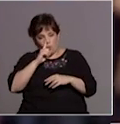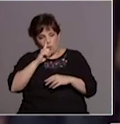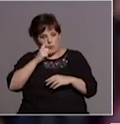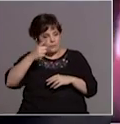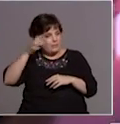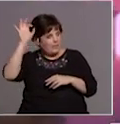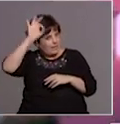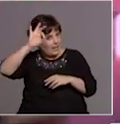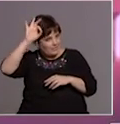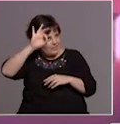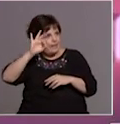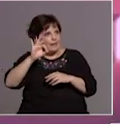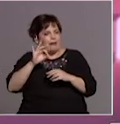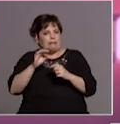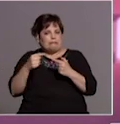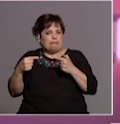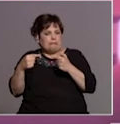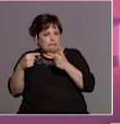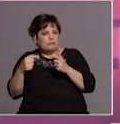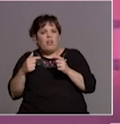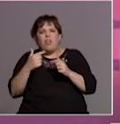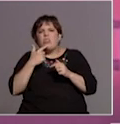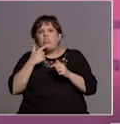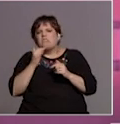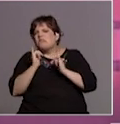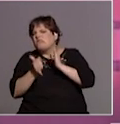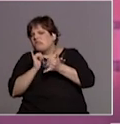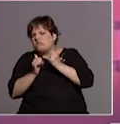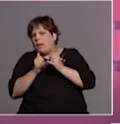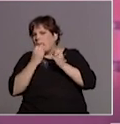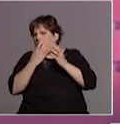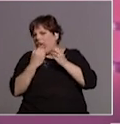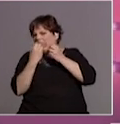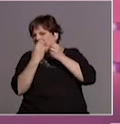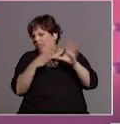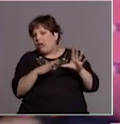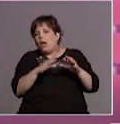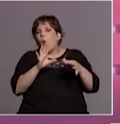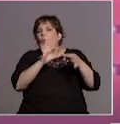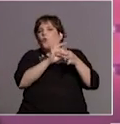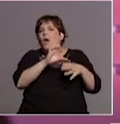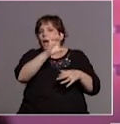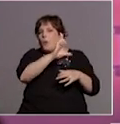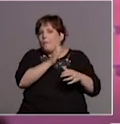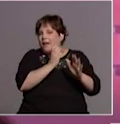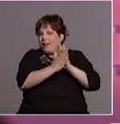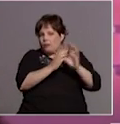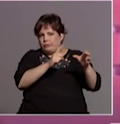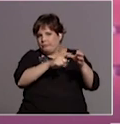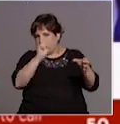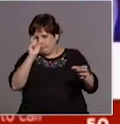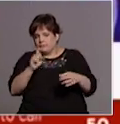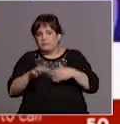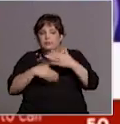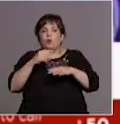reino unido- una exigua diferencia inclinó la balanza en favor de la propuesta de abandonar la unión europea el break sheet algo después el 8 de